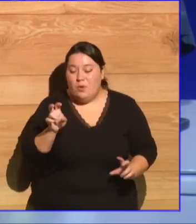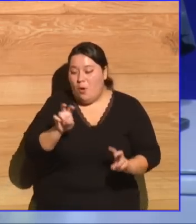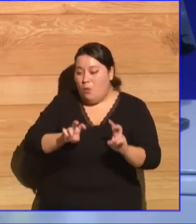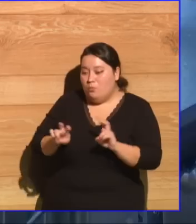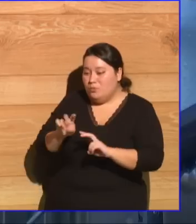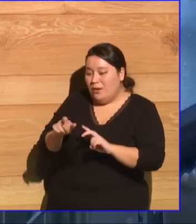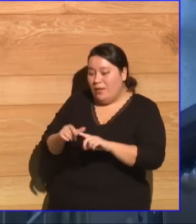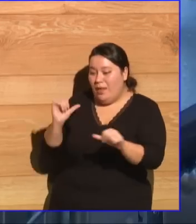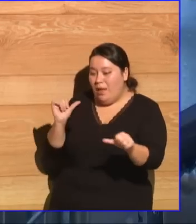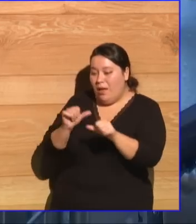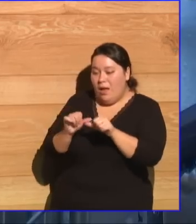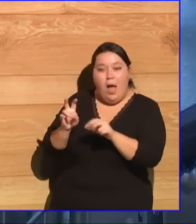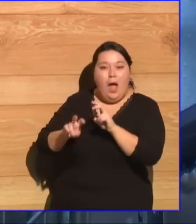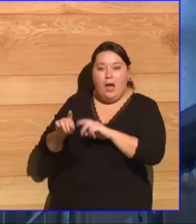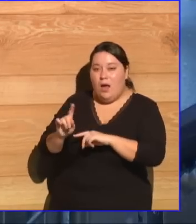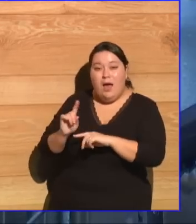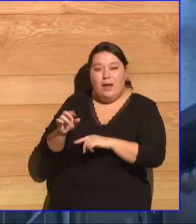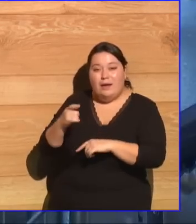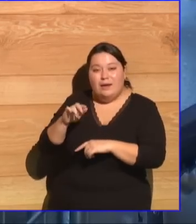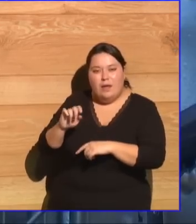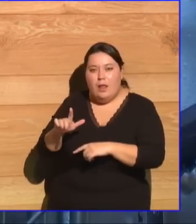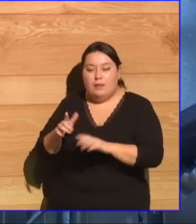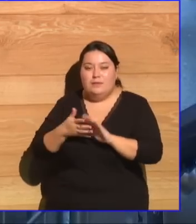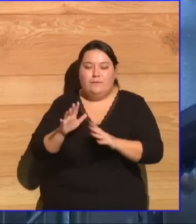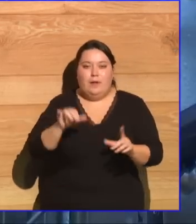la que había dedicado toda su vida. Y eso transforma